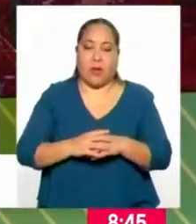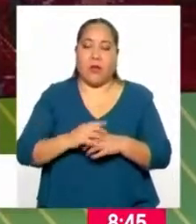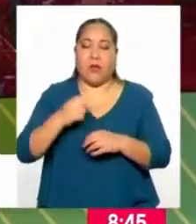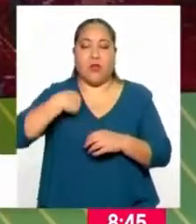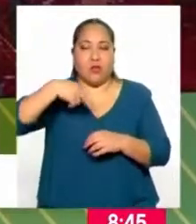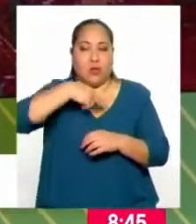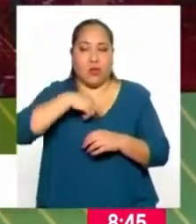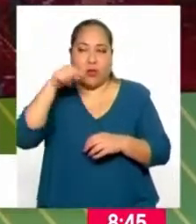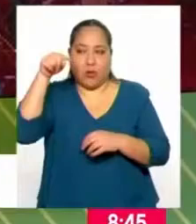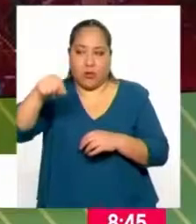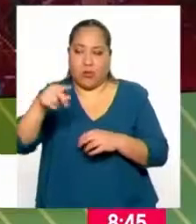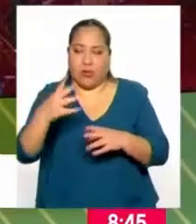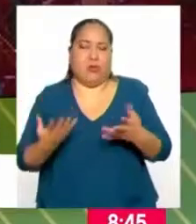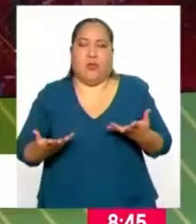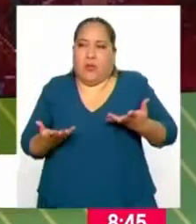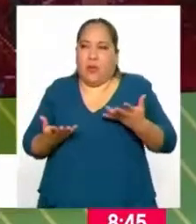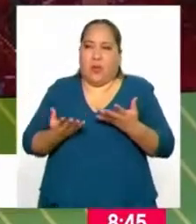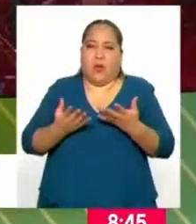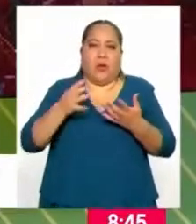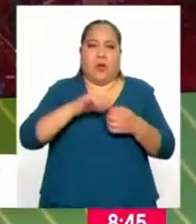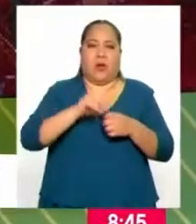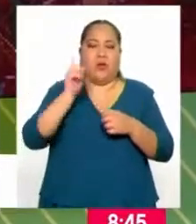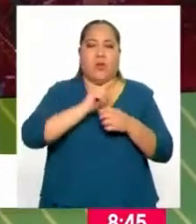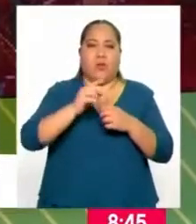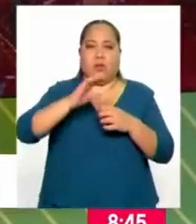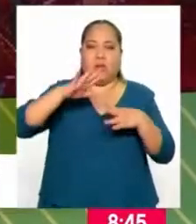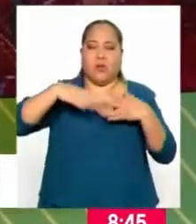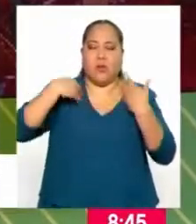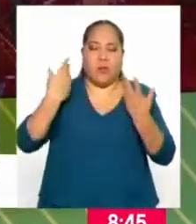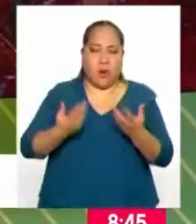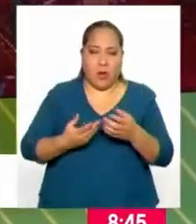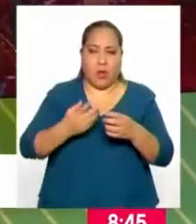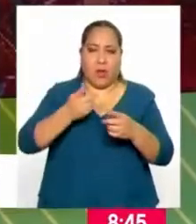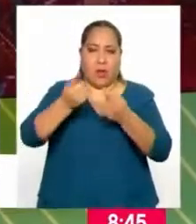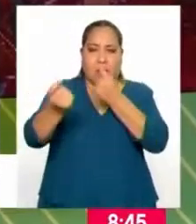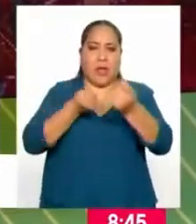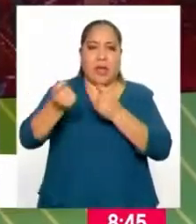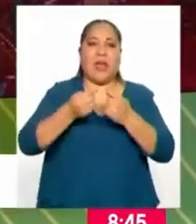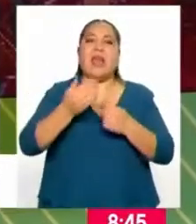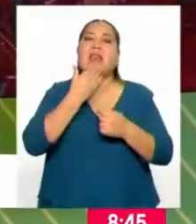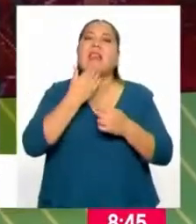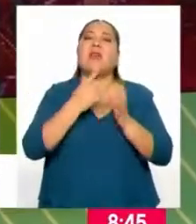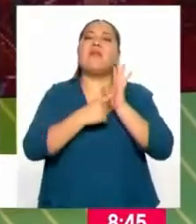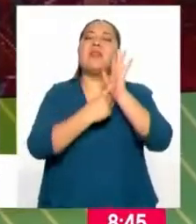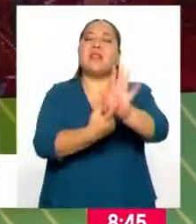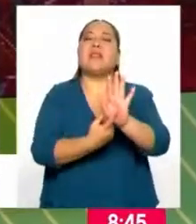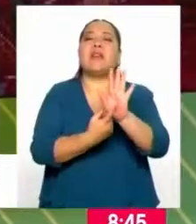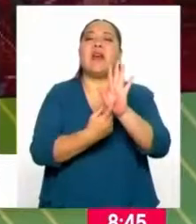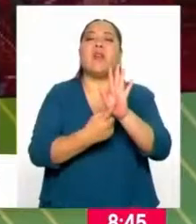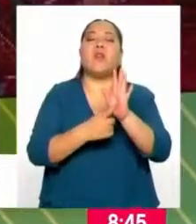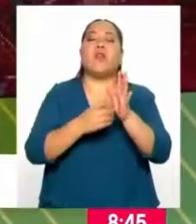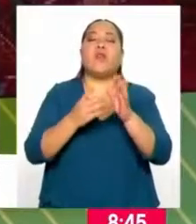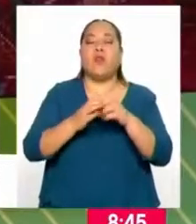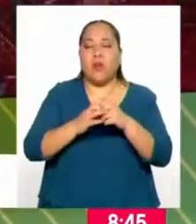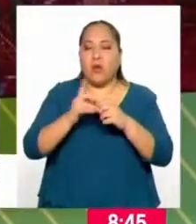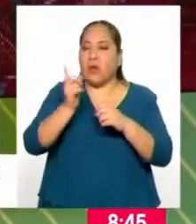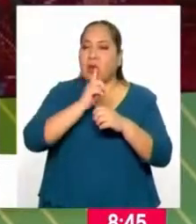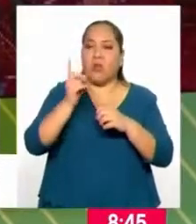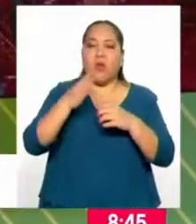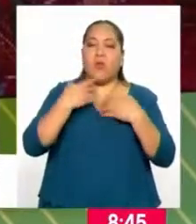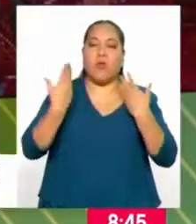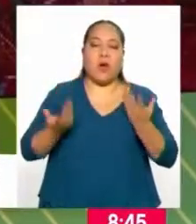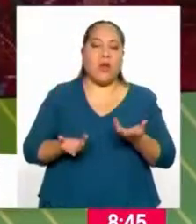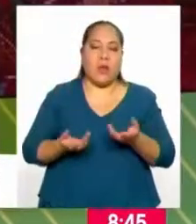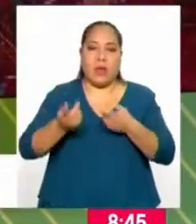infundada, incapacidad moral permanente. Entonces, quien ha presentado la moción de vacancia ha adjuntado un conjunto de elementos de